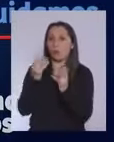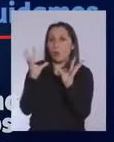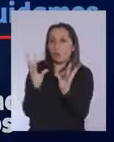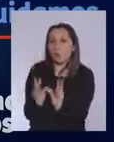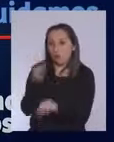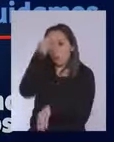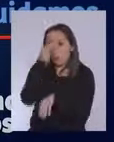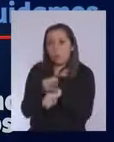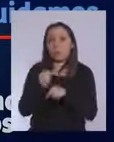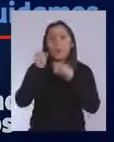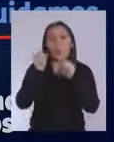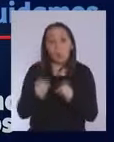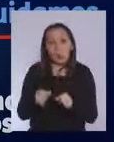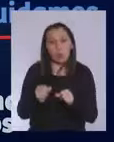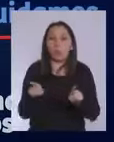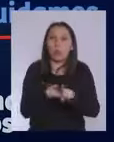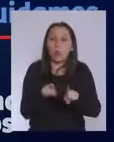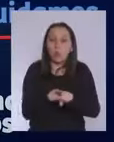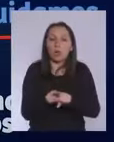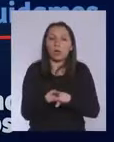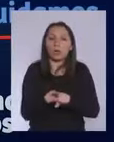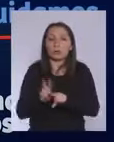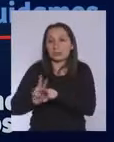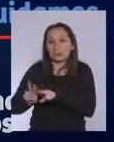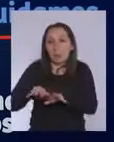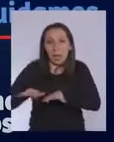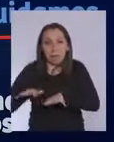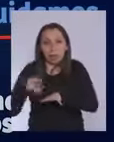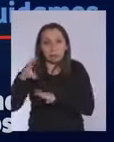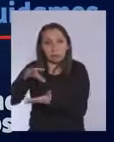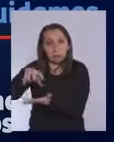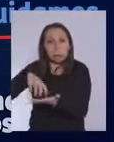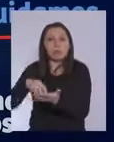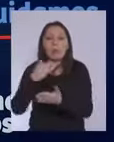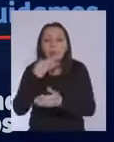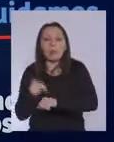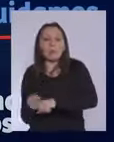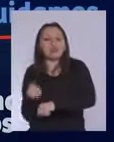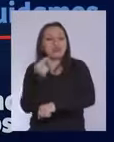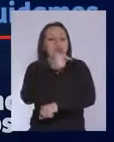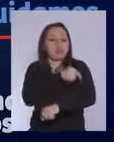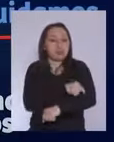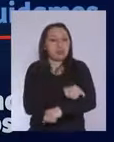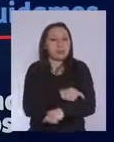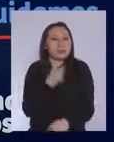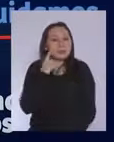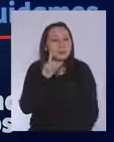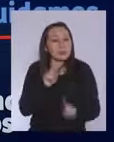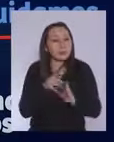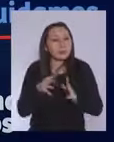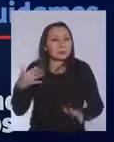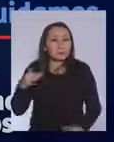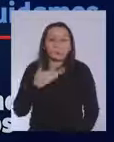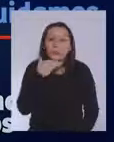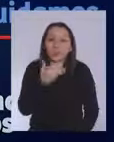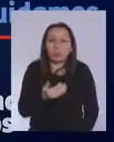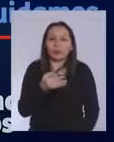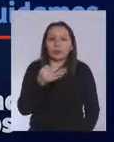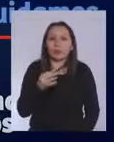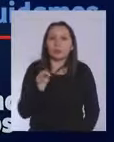enfermedad puedan así como realizan actividades en su comuna hacerlo en otra comuna pero algo que es muy importante y también lo dijo la